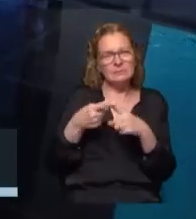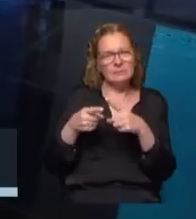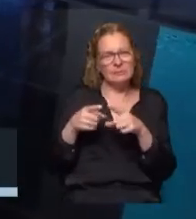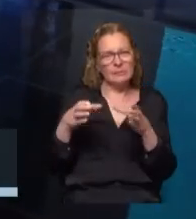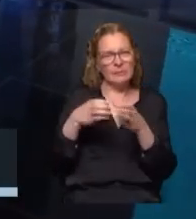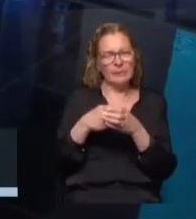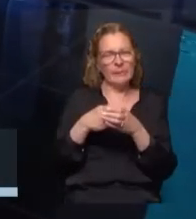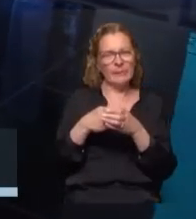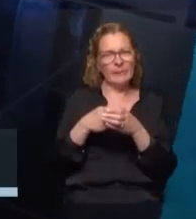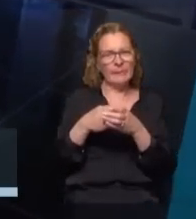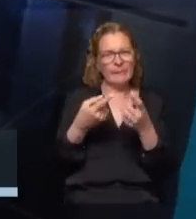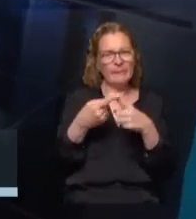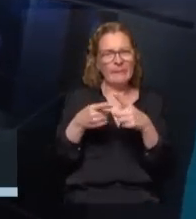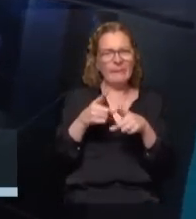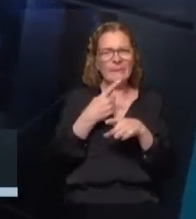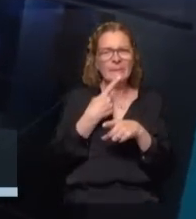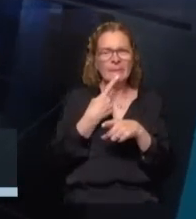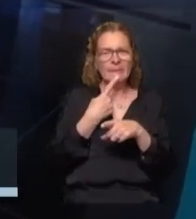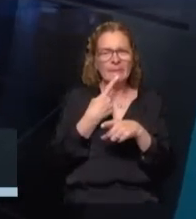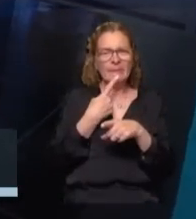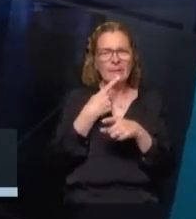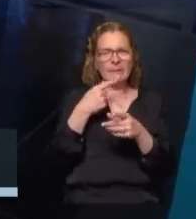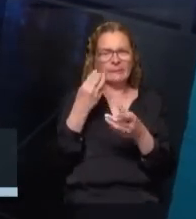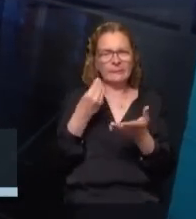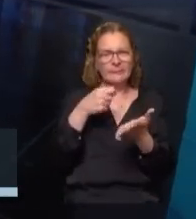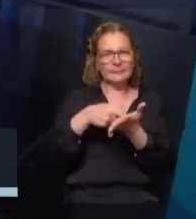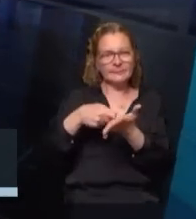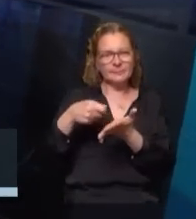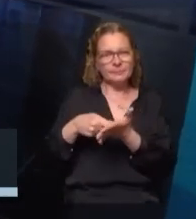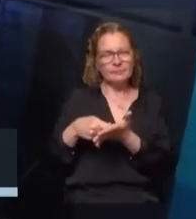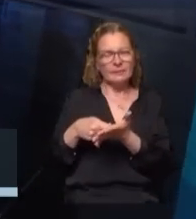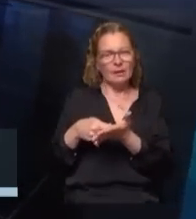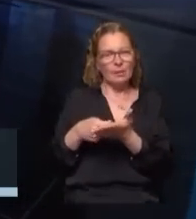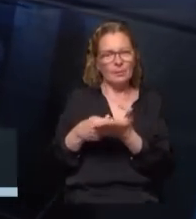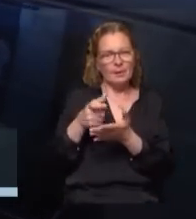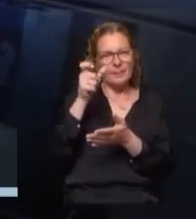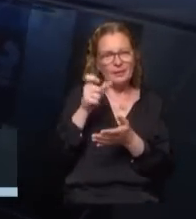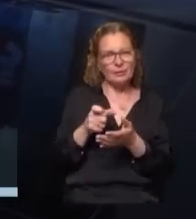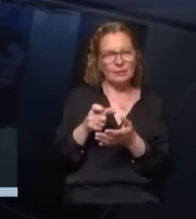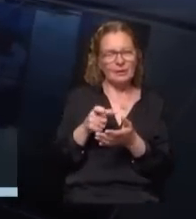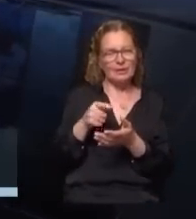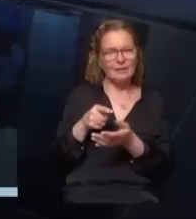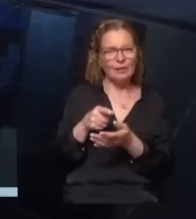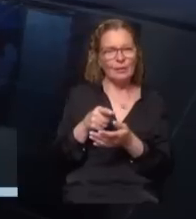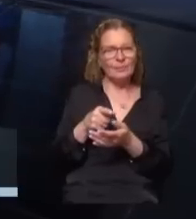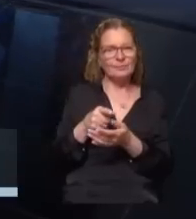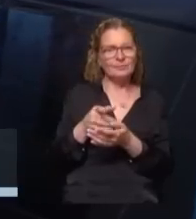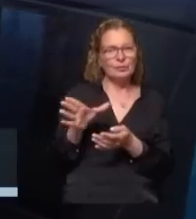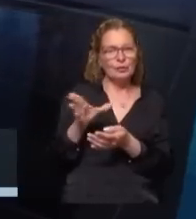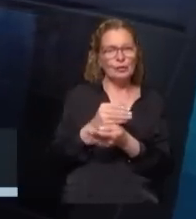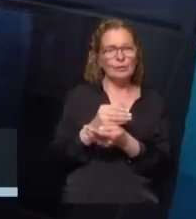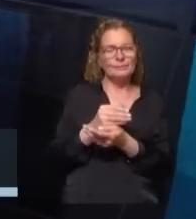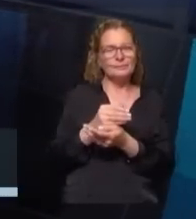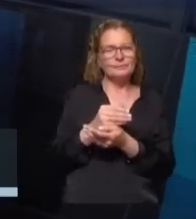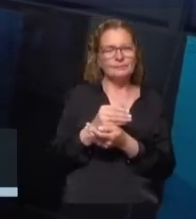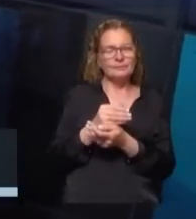distintos partidos políticos Cómo se financian ustedes con el aporte de los propios integrantes del movimiento en eso somos